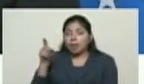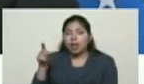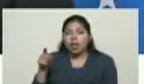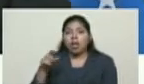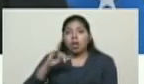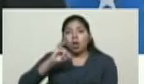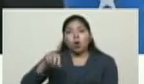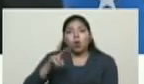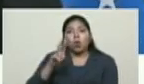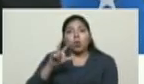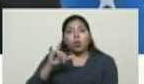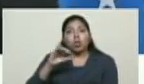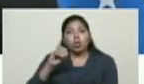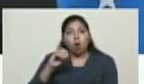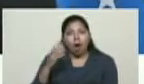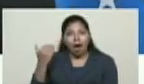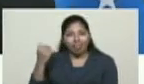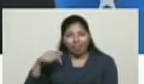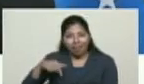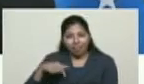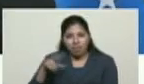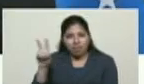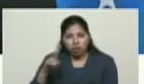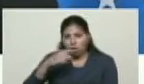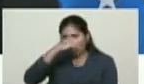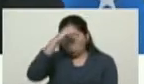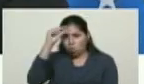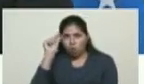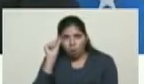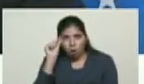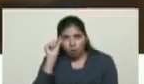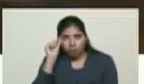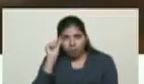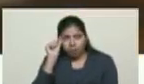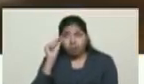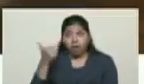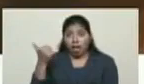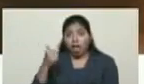alias Quinto. Julio Borges, alias Quinto.